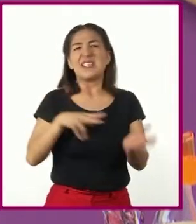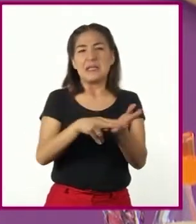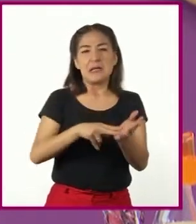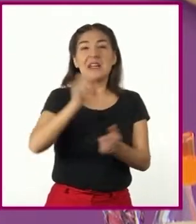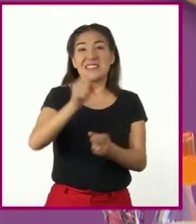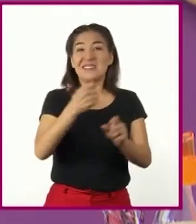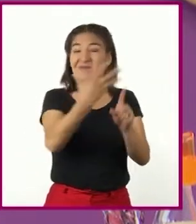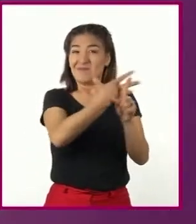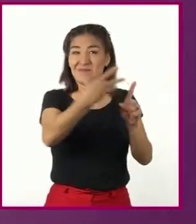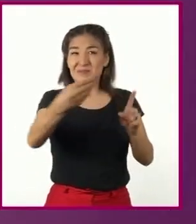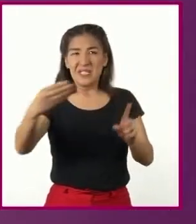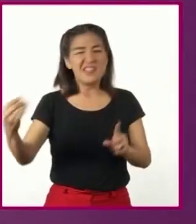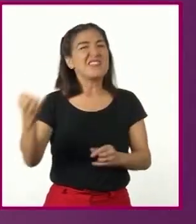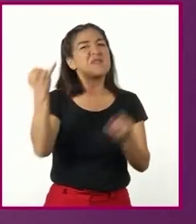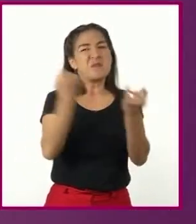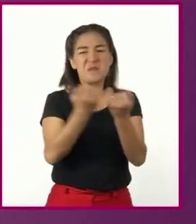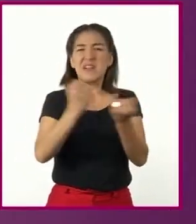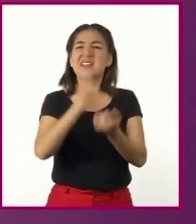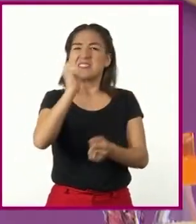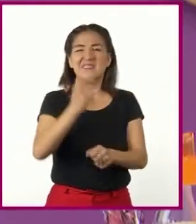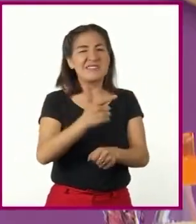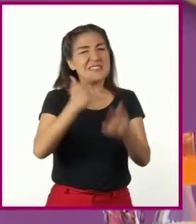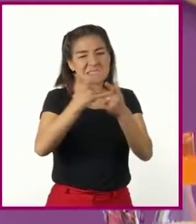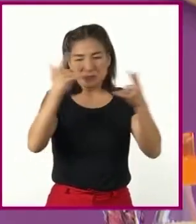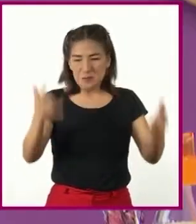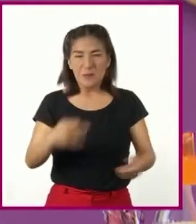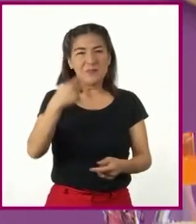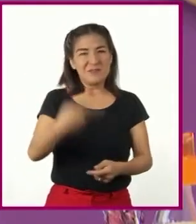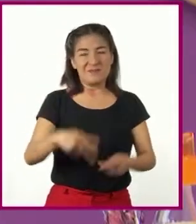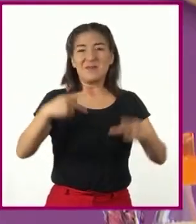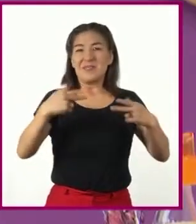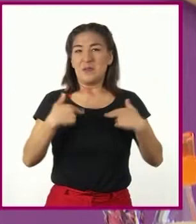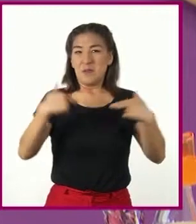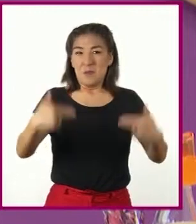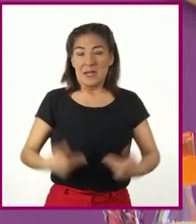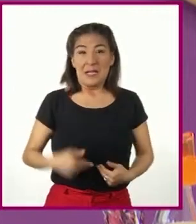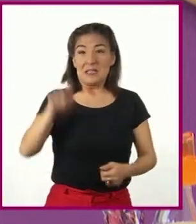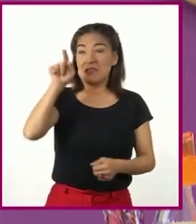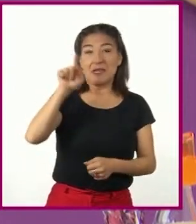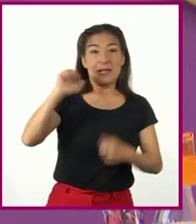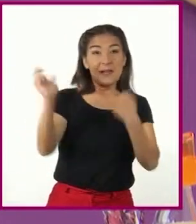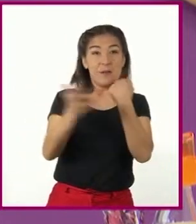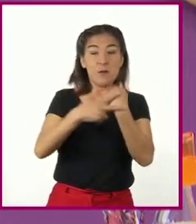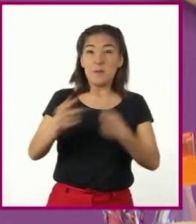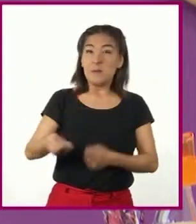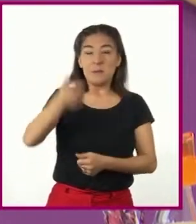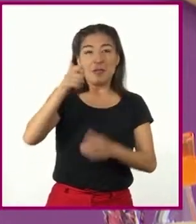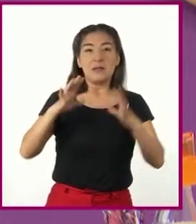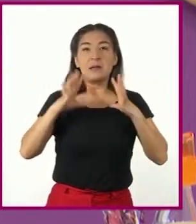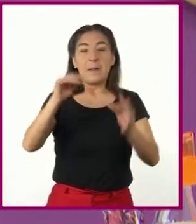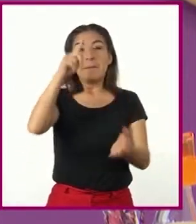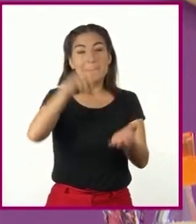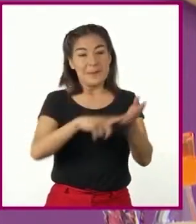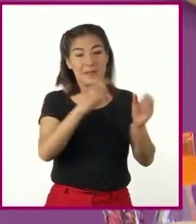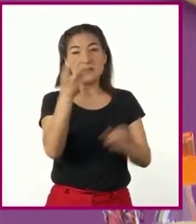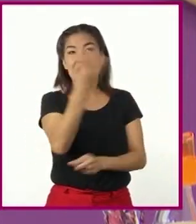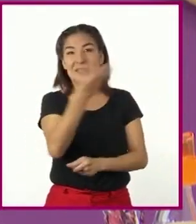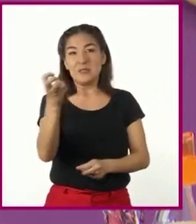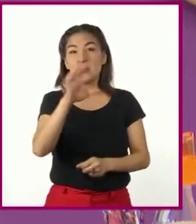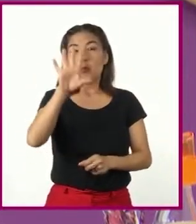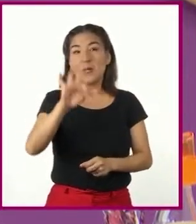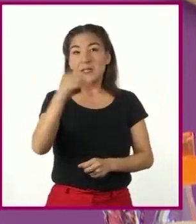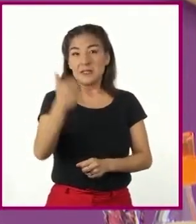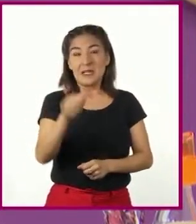más devastadora en la historia de la humanidad. Arrasó en Europa entre los años 1346